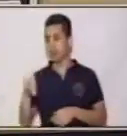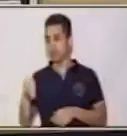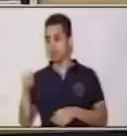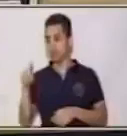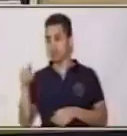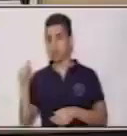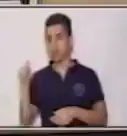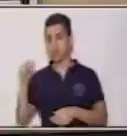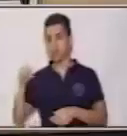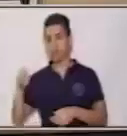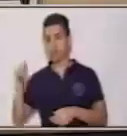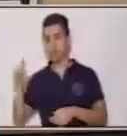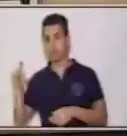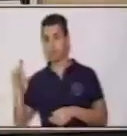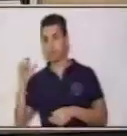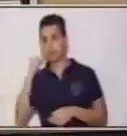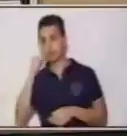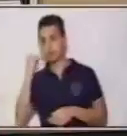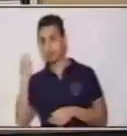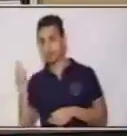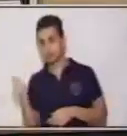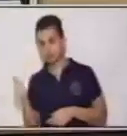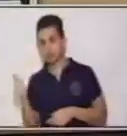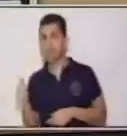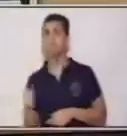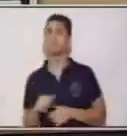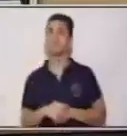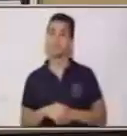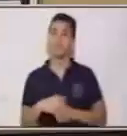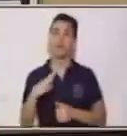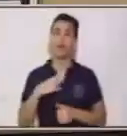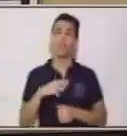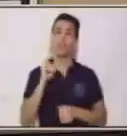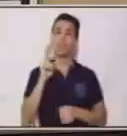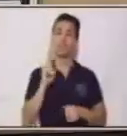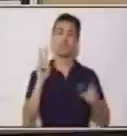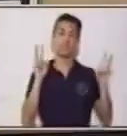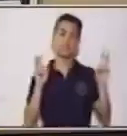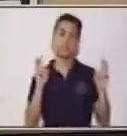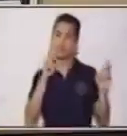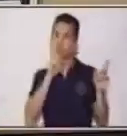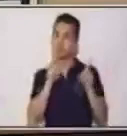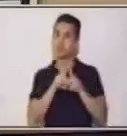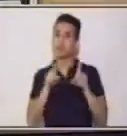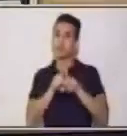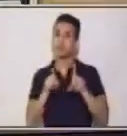lenguaje. Y hoy vamos a hablar sobre dos temas que tienen que ver con estas